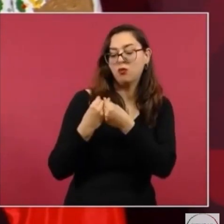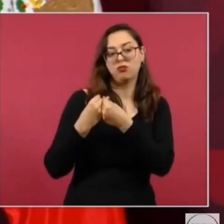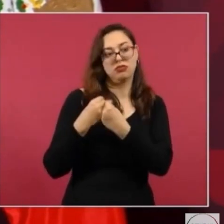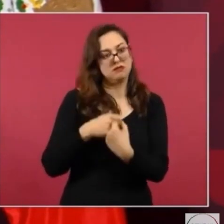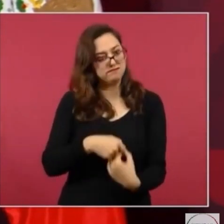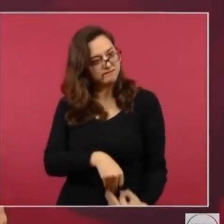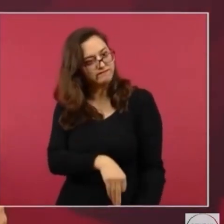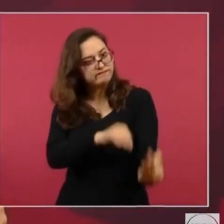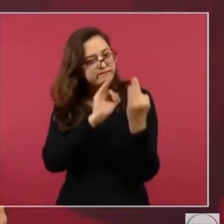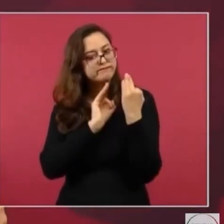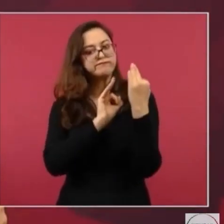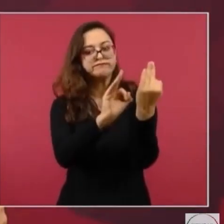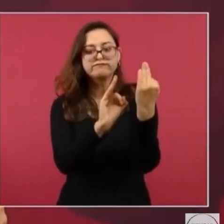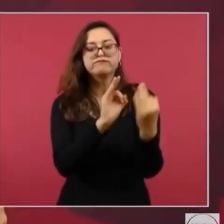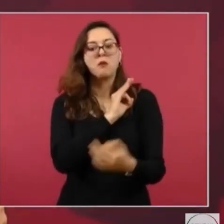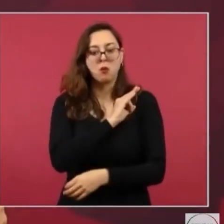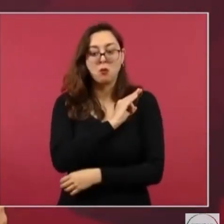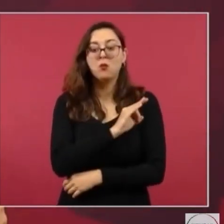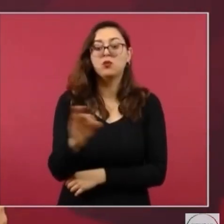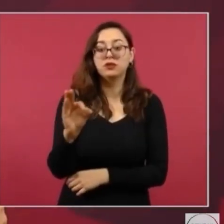hacer realidad